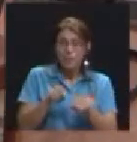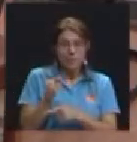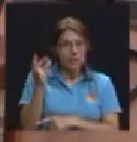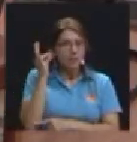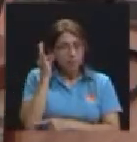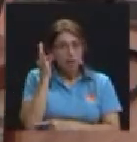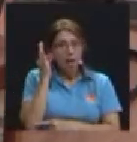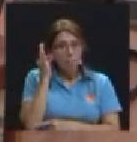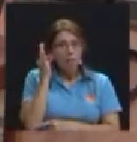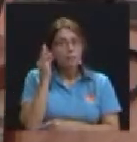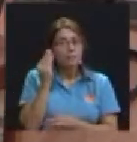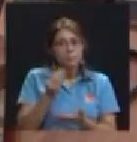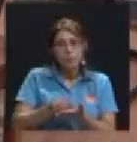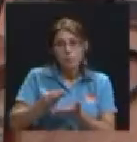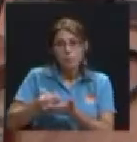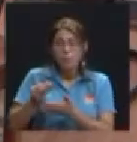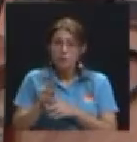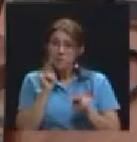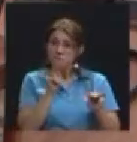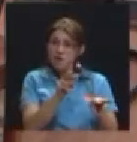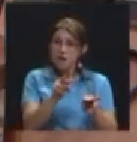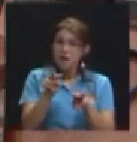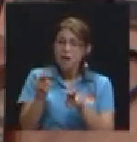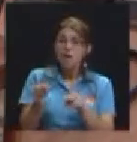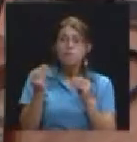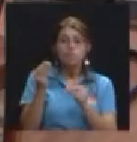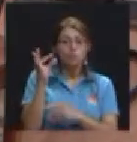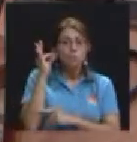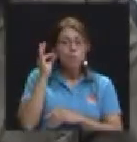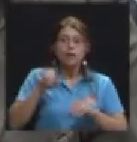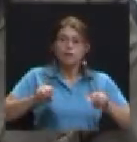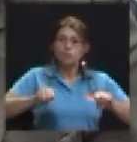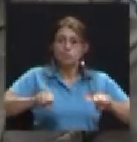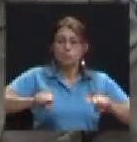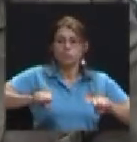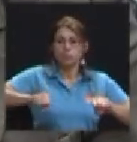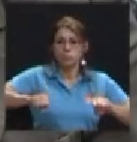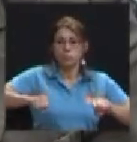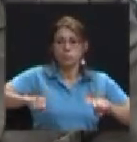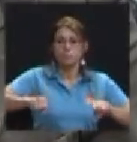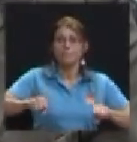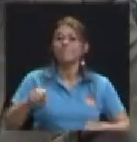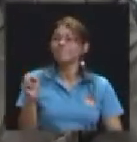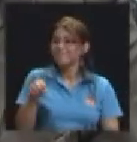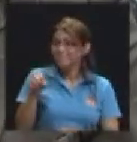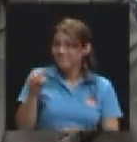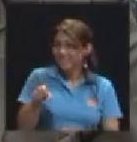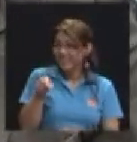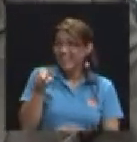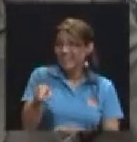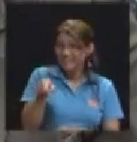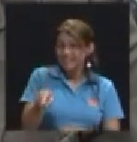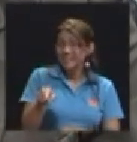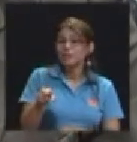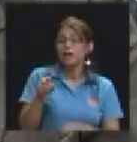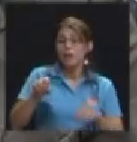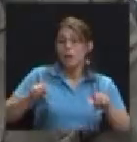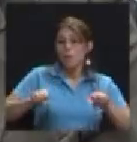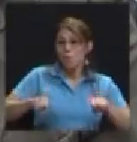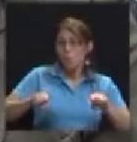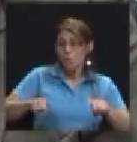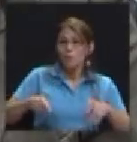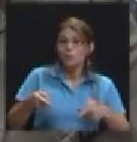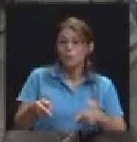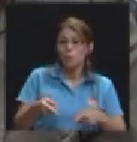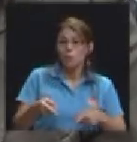damas conduciendo motocicletas. Precisamente eso es un artículo extraordinariamente creció, ¿verdad? El rubro